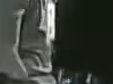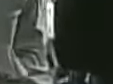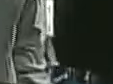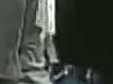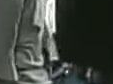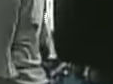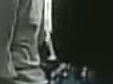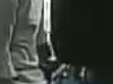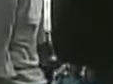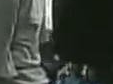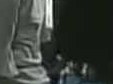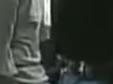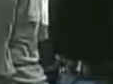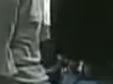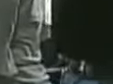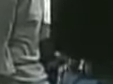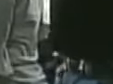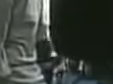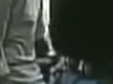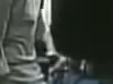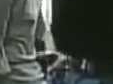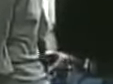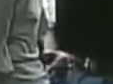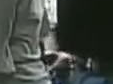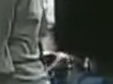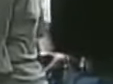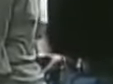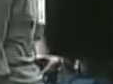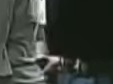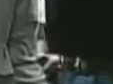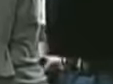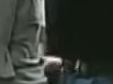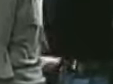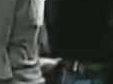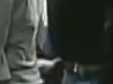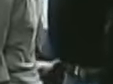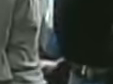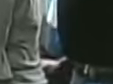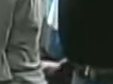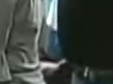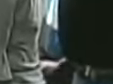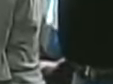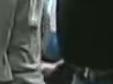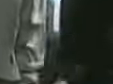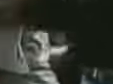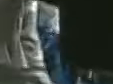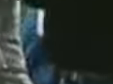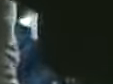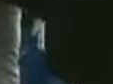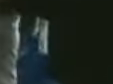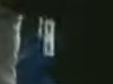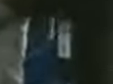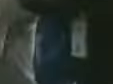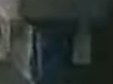abre sus puertas la flamante y nueva sede de la universidad Rómulo